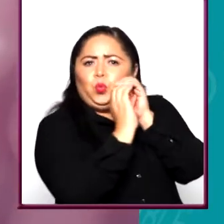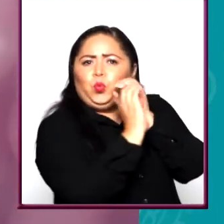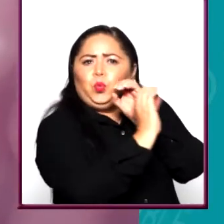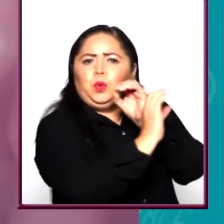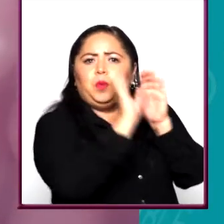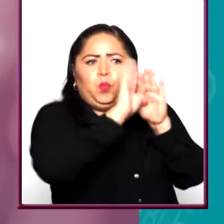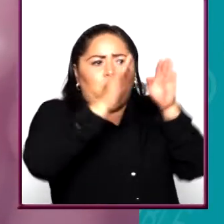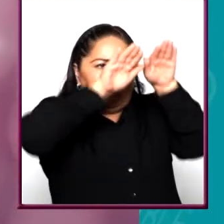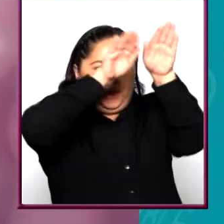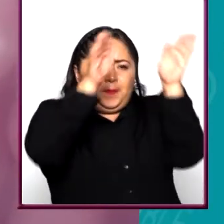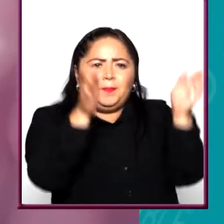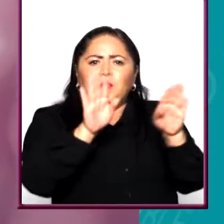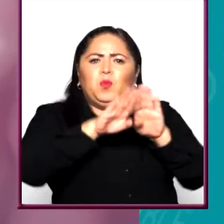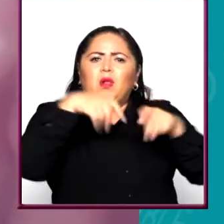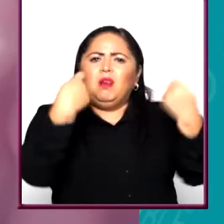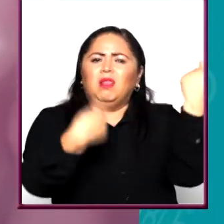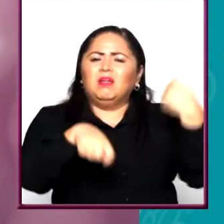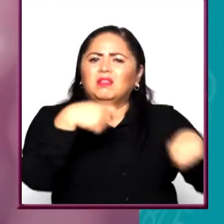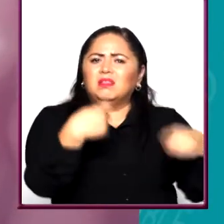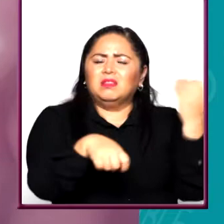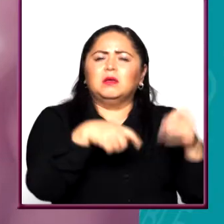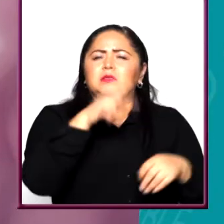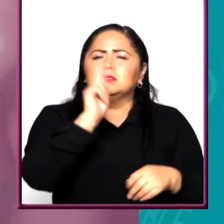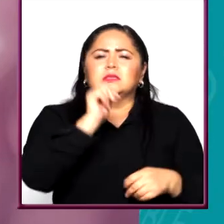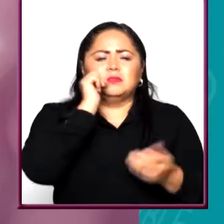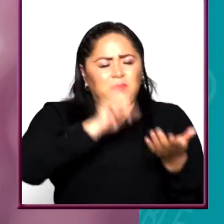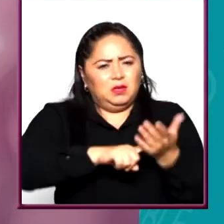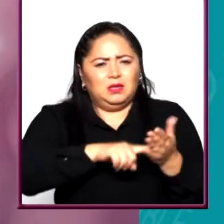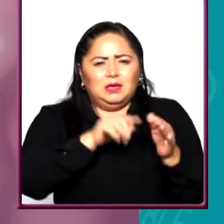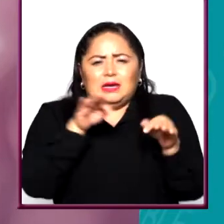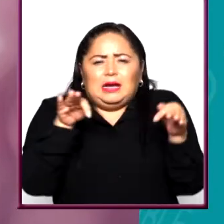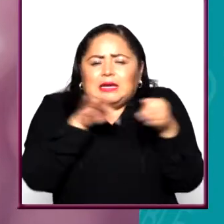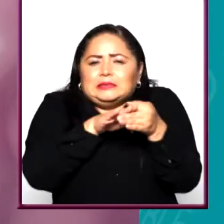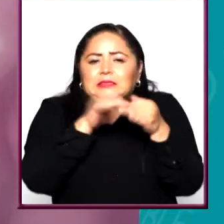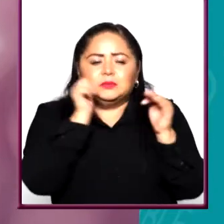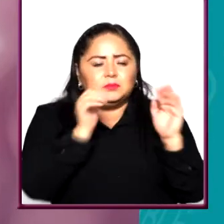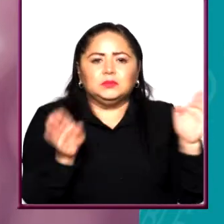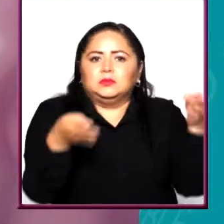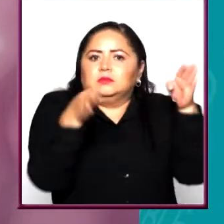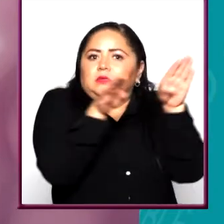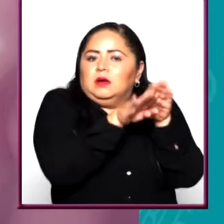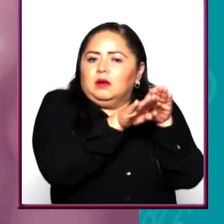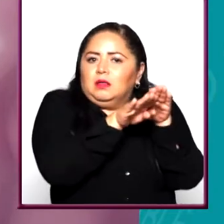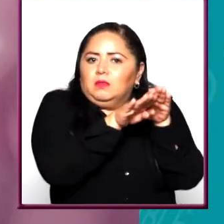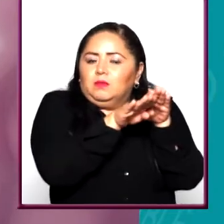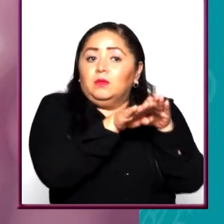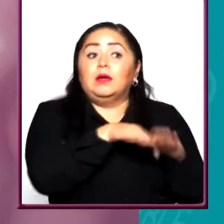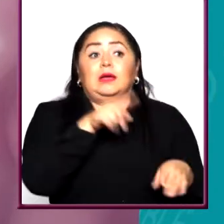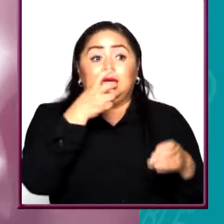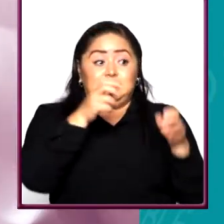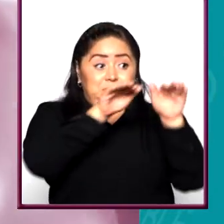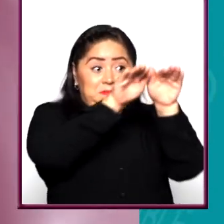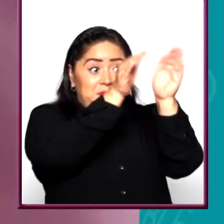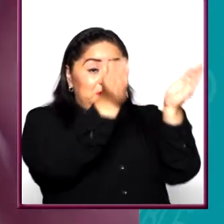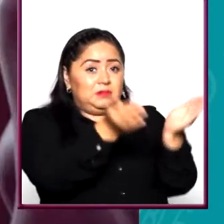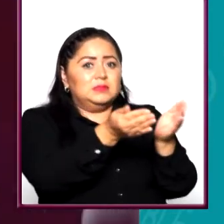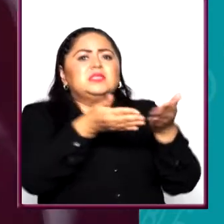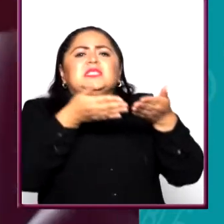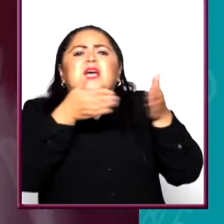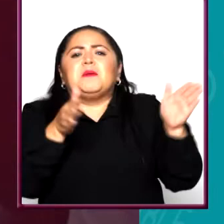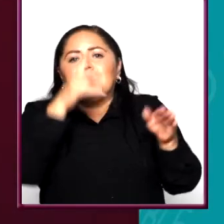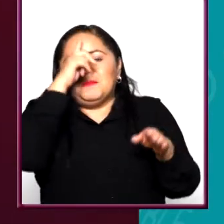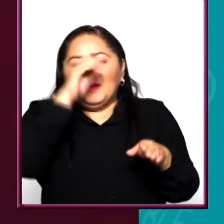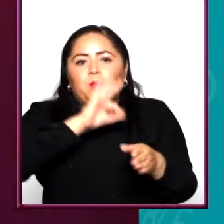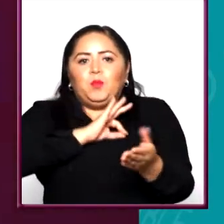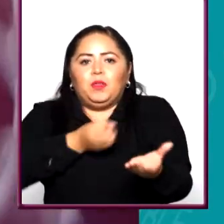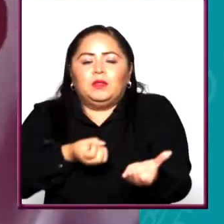tubo, siendo su pared interna elástica. Normalmente se encuentra casi cerrada. Esta pared se